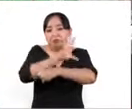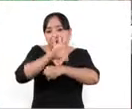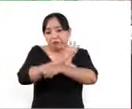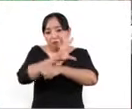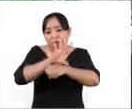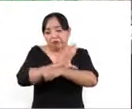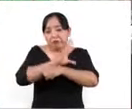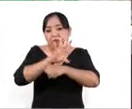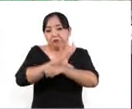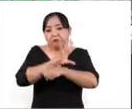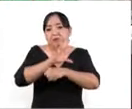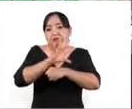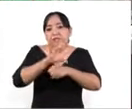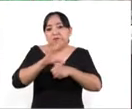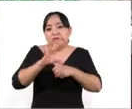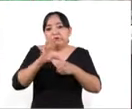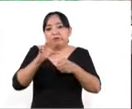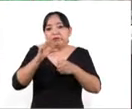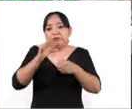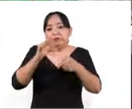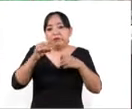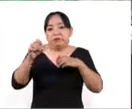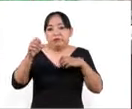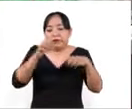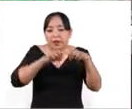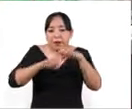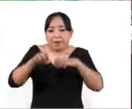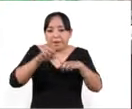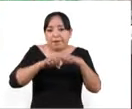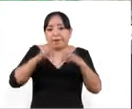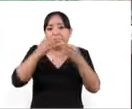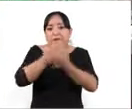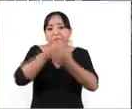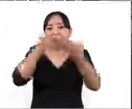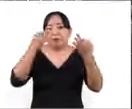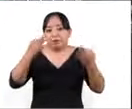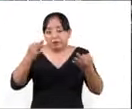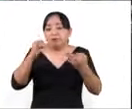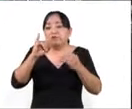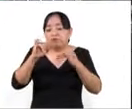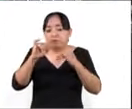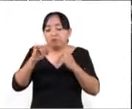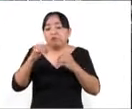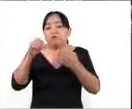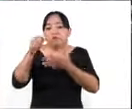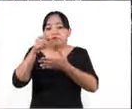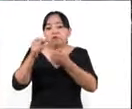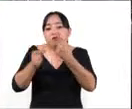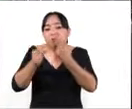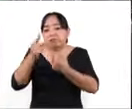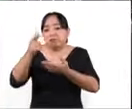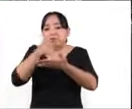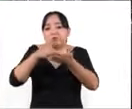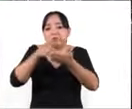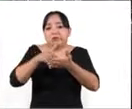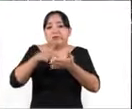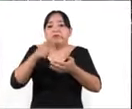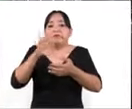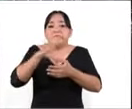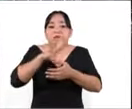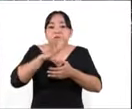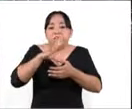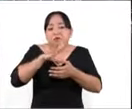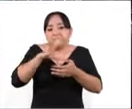disminución de suministro de energía eléctrica. En algunos casos se hace de manera automática y en otros casos, si hubo un daño en